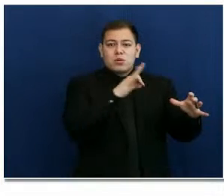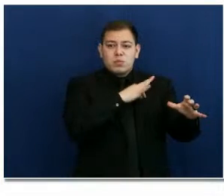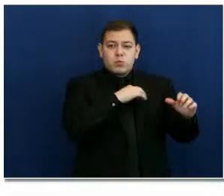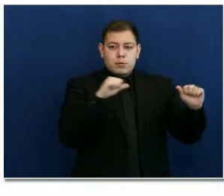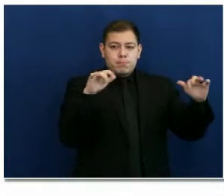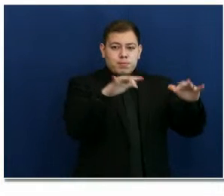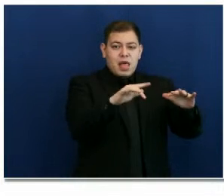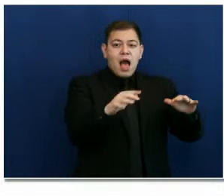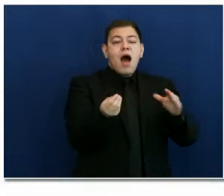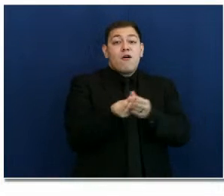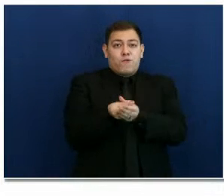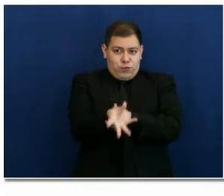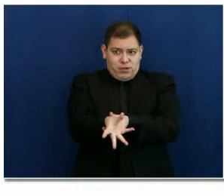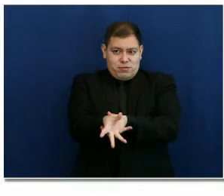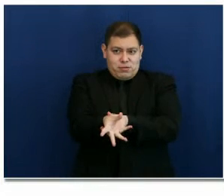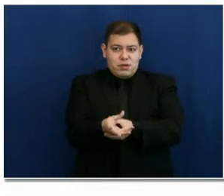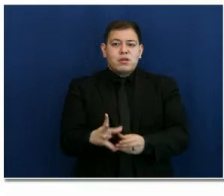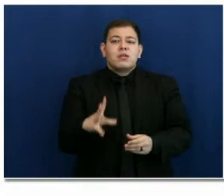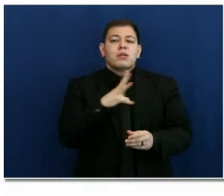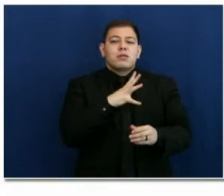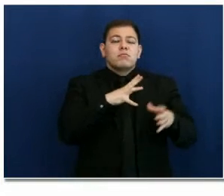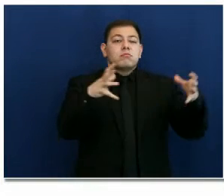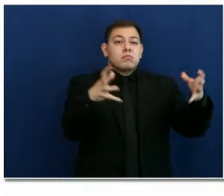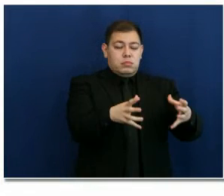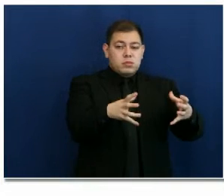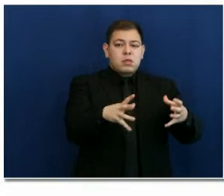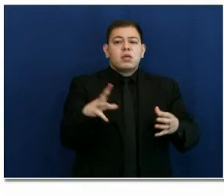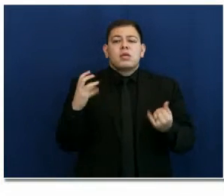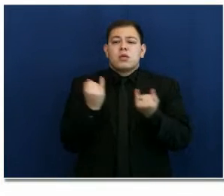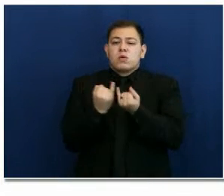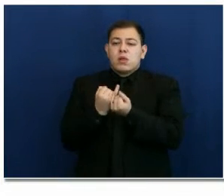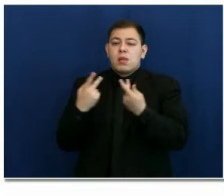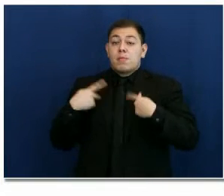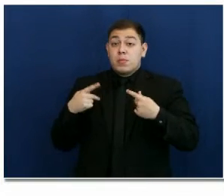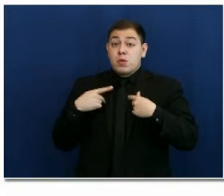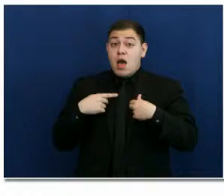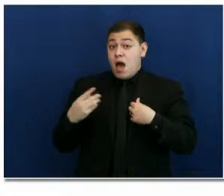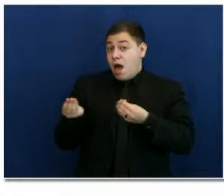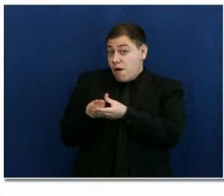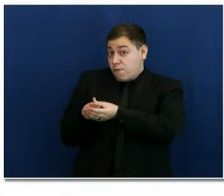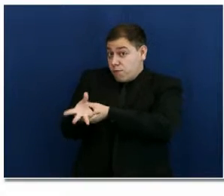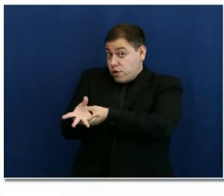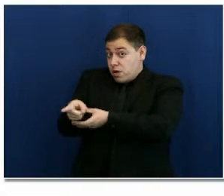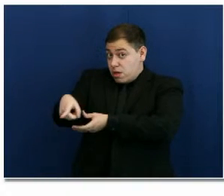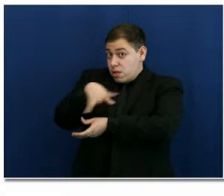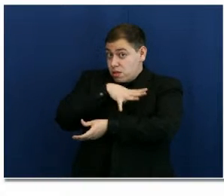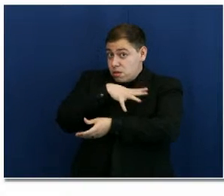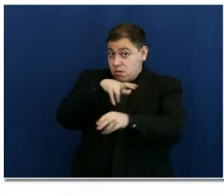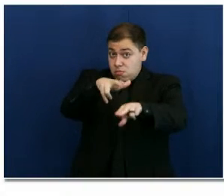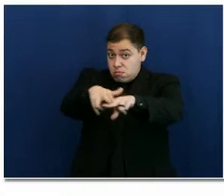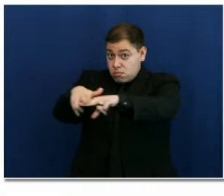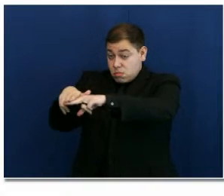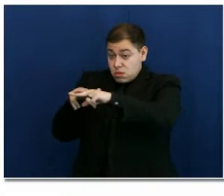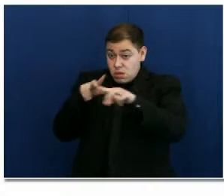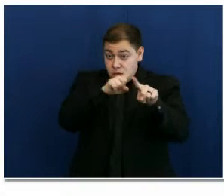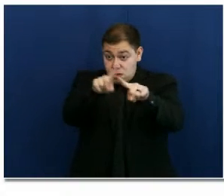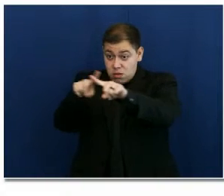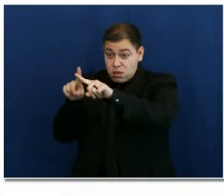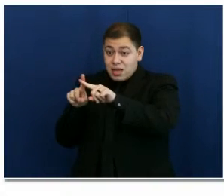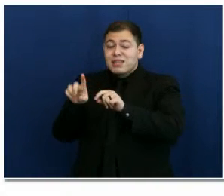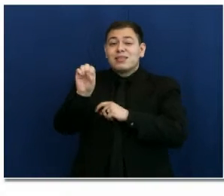los espacios afuera serían a capacidad de 67% máximo. En cuanto, por ejemplo, los